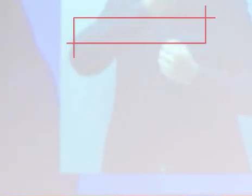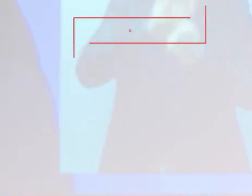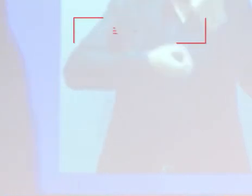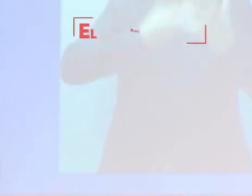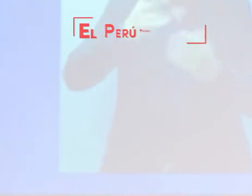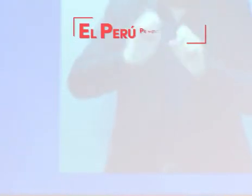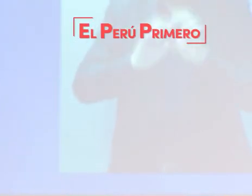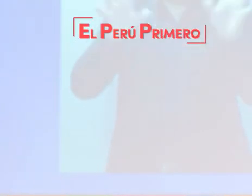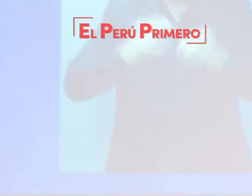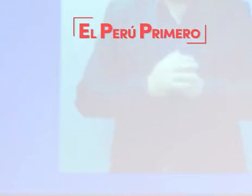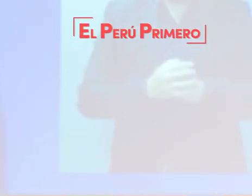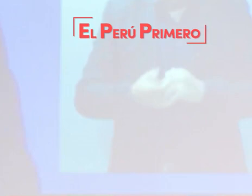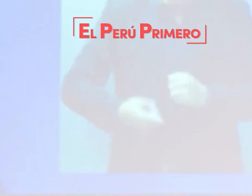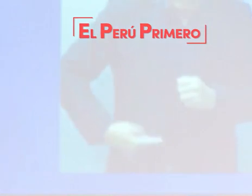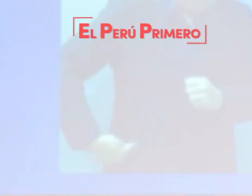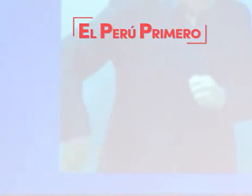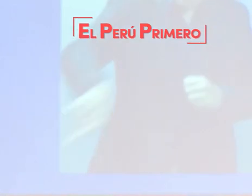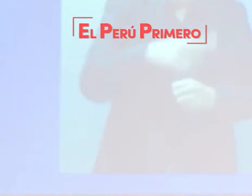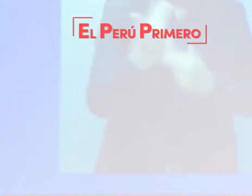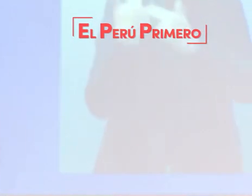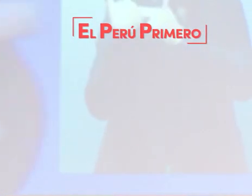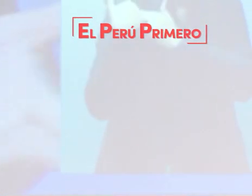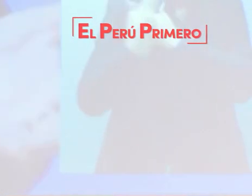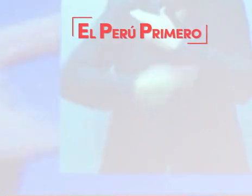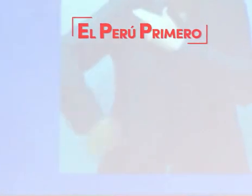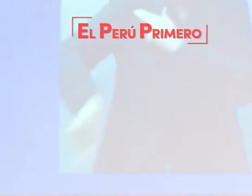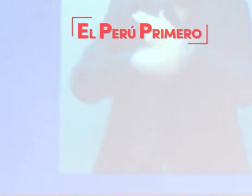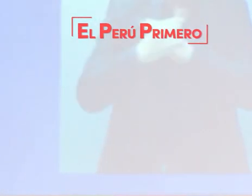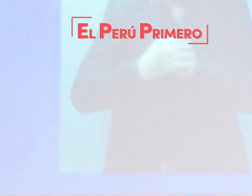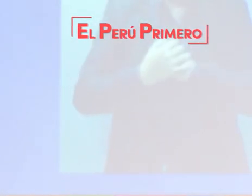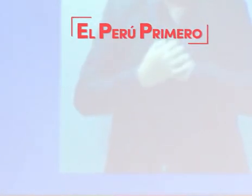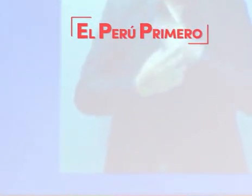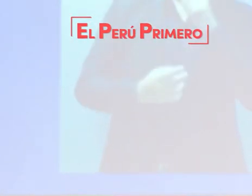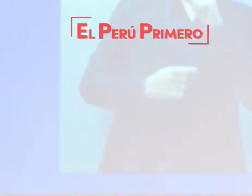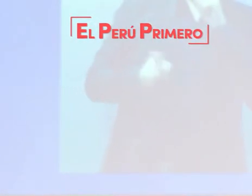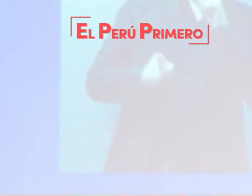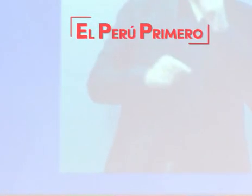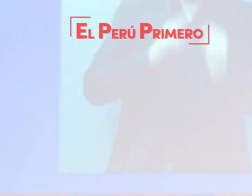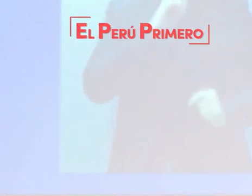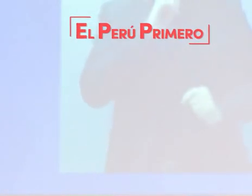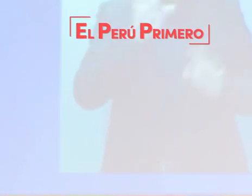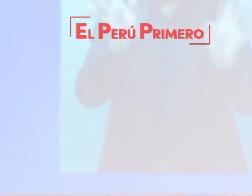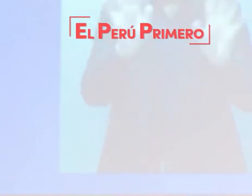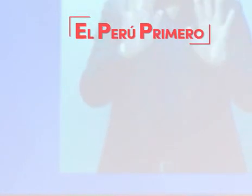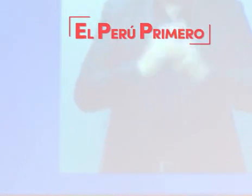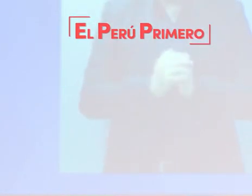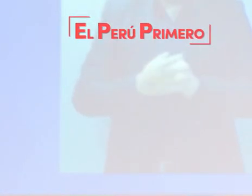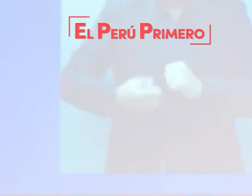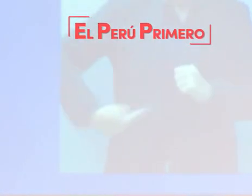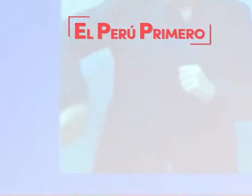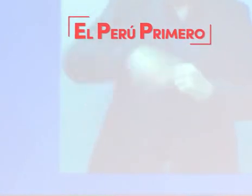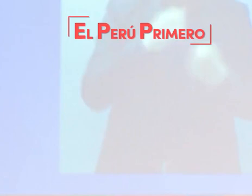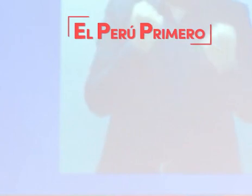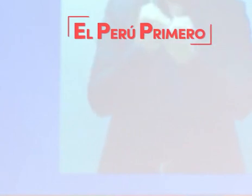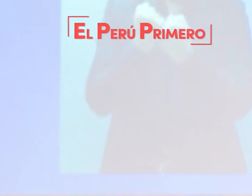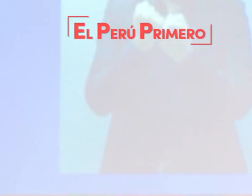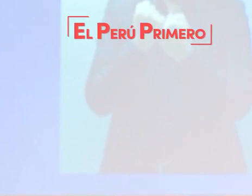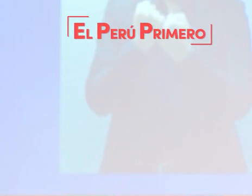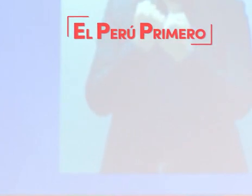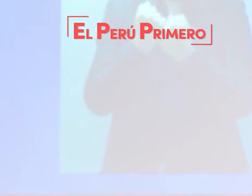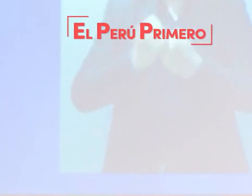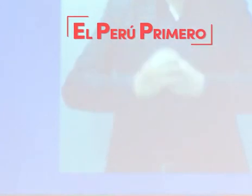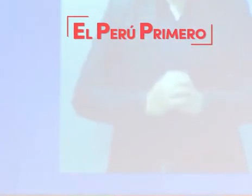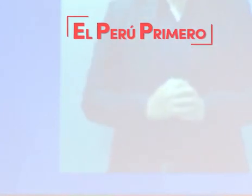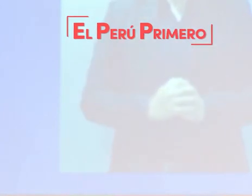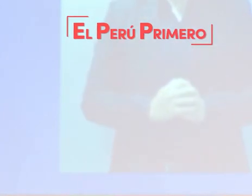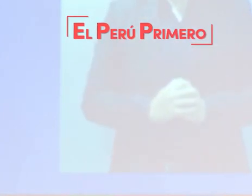estamos comprometidos, todos nos hemos sumado. Cuando hemos lanzado esta propuesta de lucha